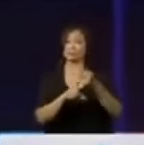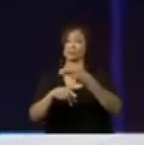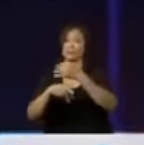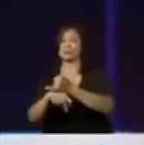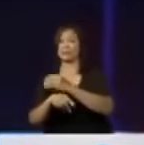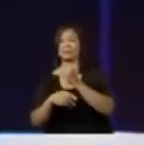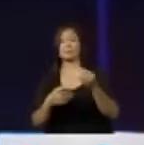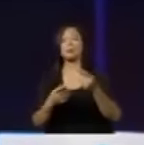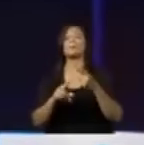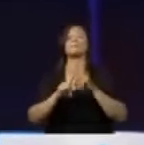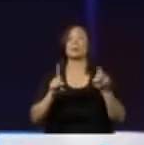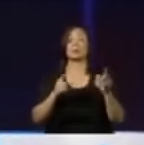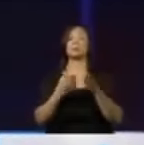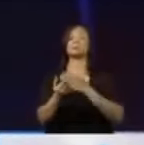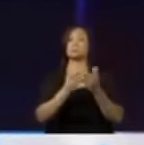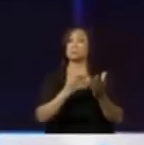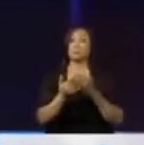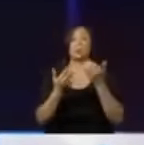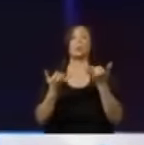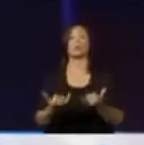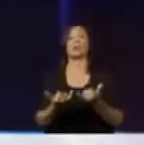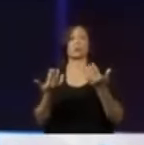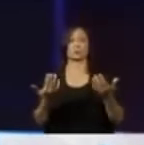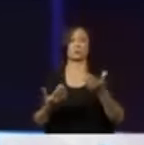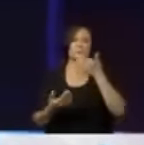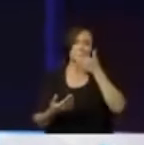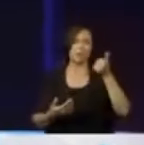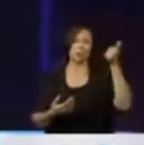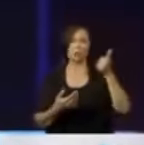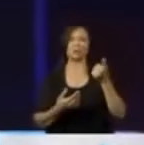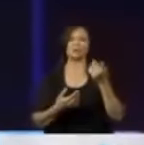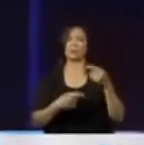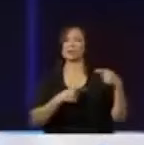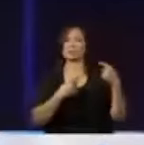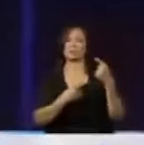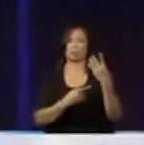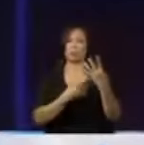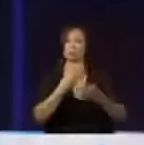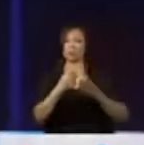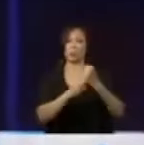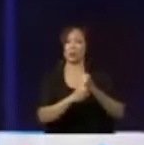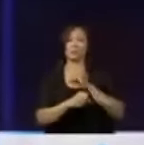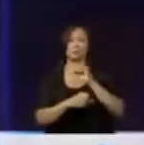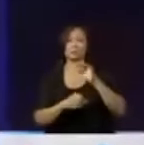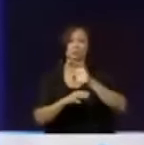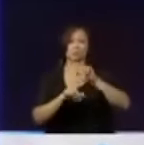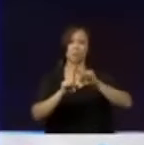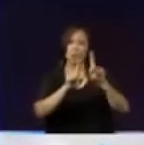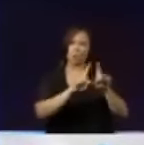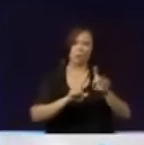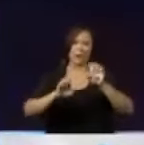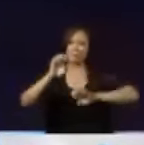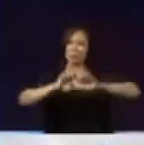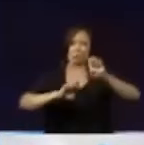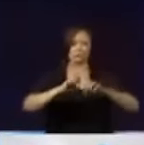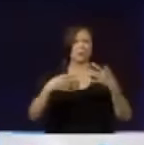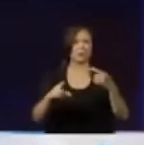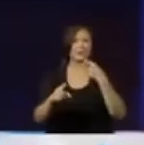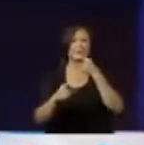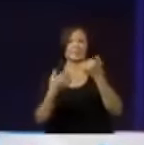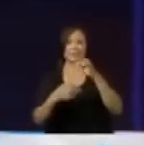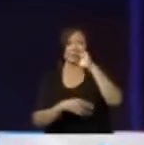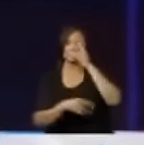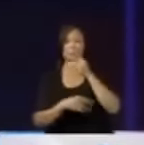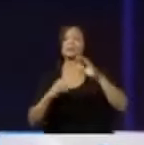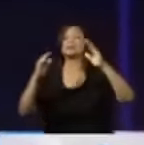Haití. Sin embargo, hoy estamos mejor que hace 4 años. Y así lo tienen todos los indicadores. Y el país